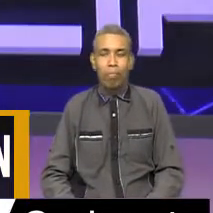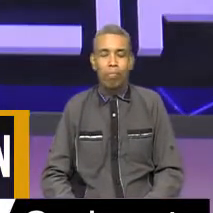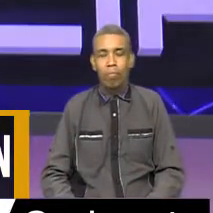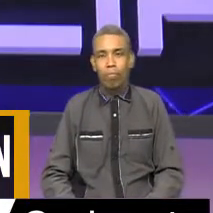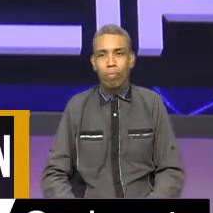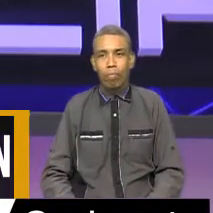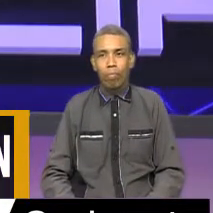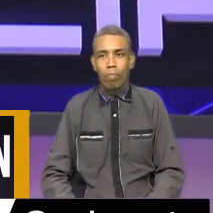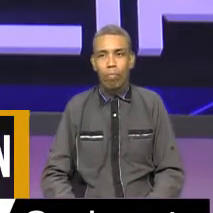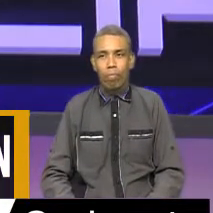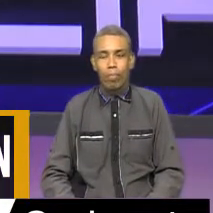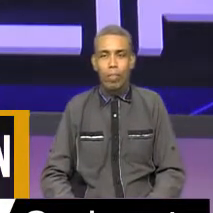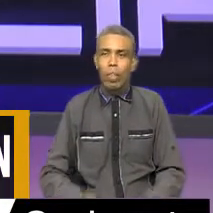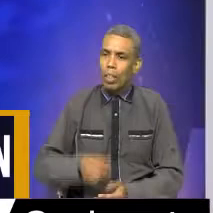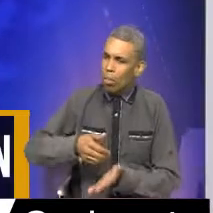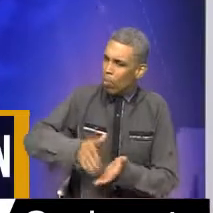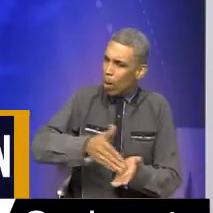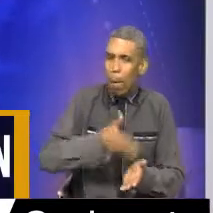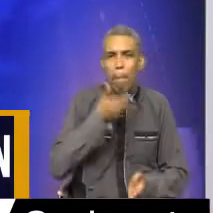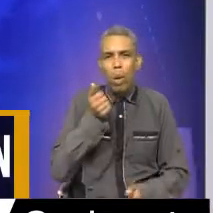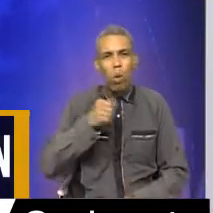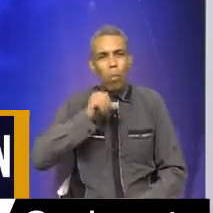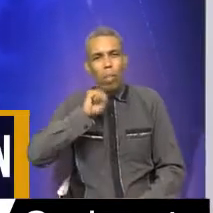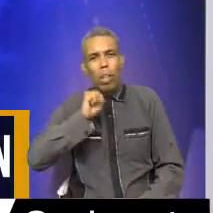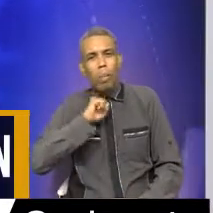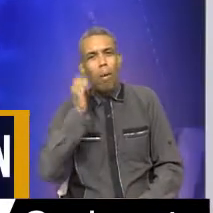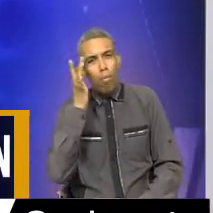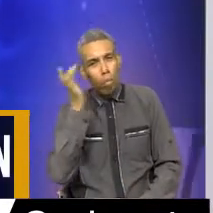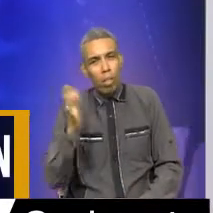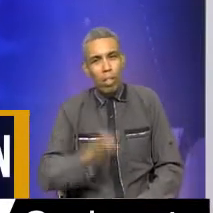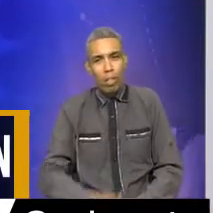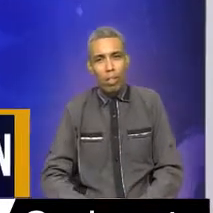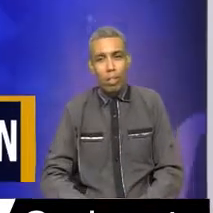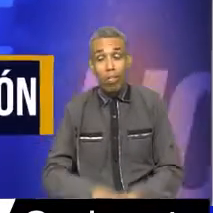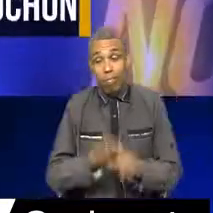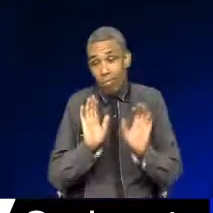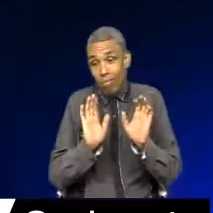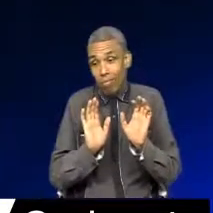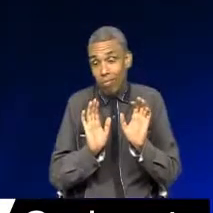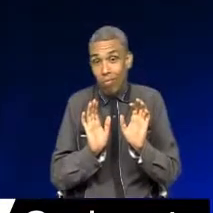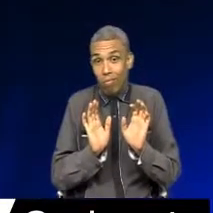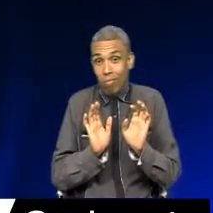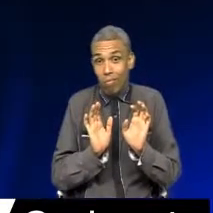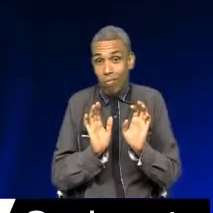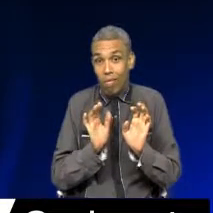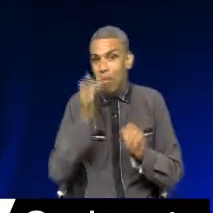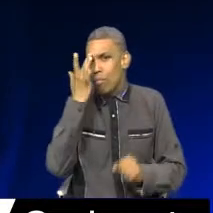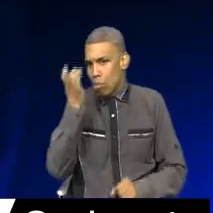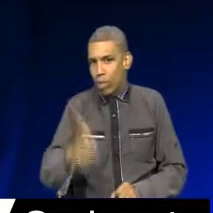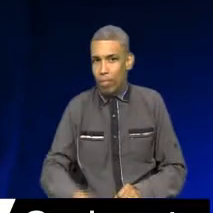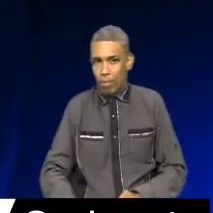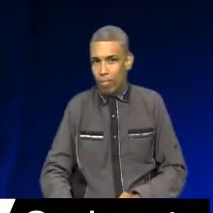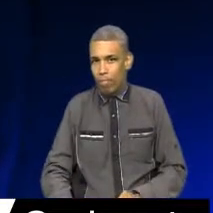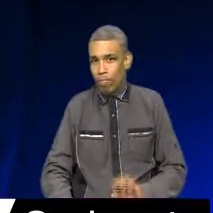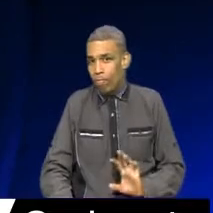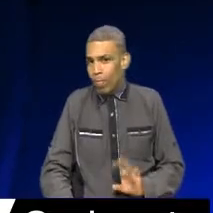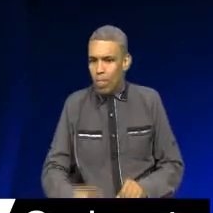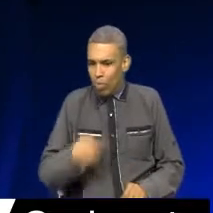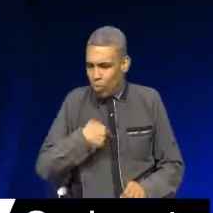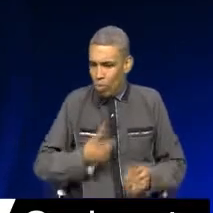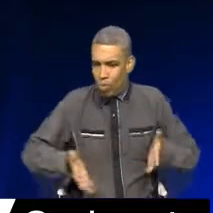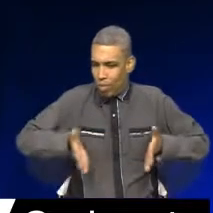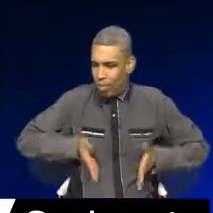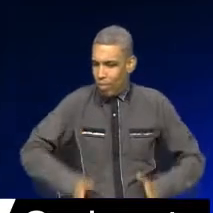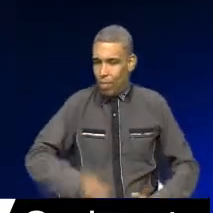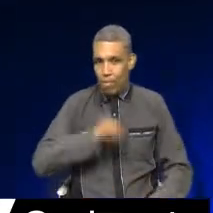qué comprar en Barranca Bermeja? Primero que todo porque soy Barranca Bermeja, pues yo soy Barranca Bermeja, todos somos